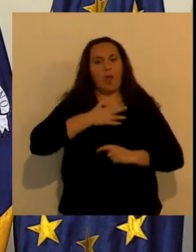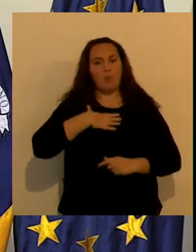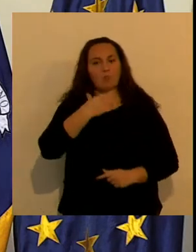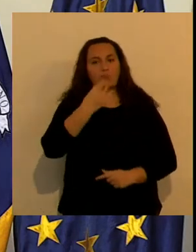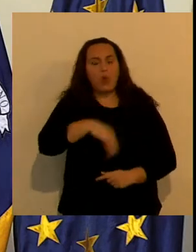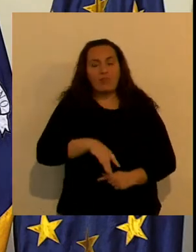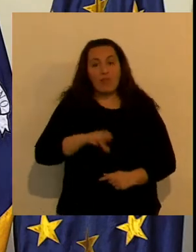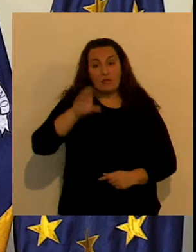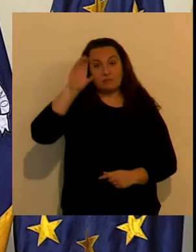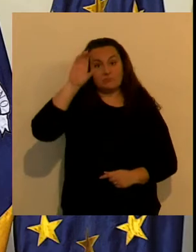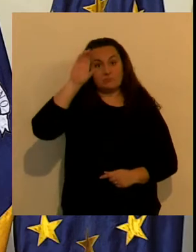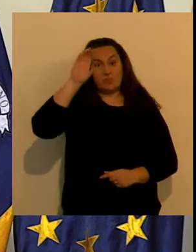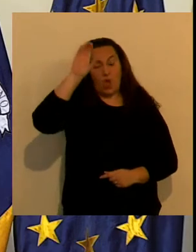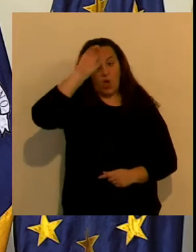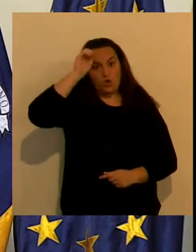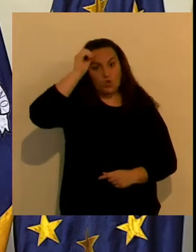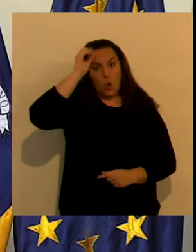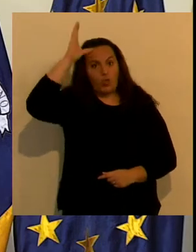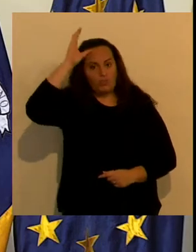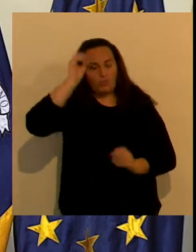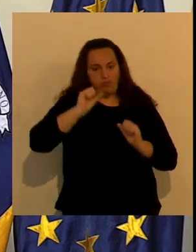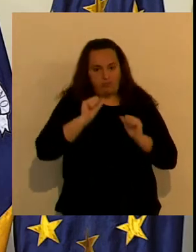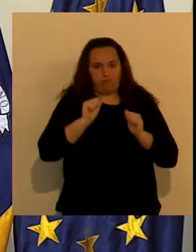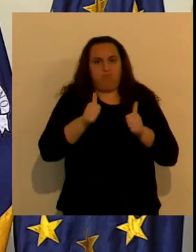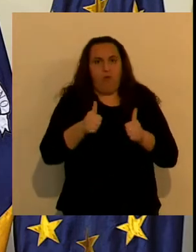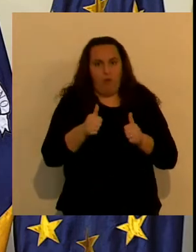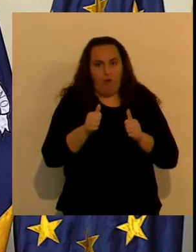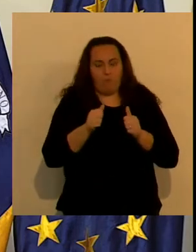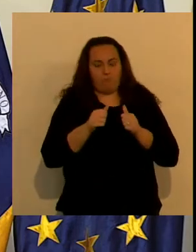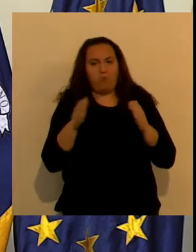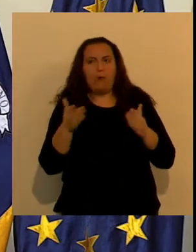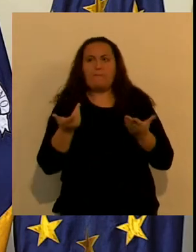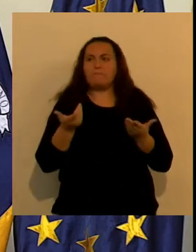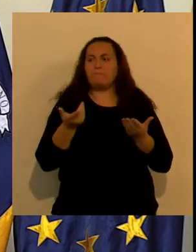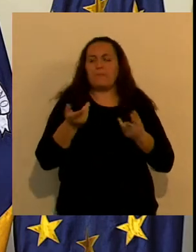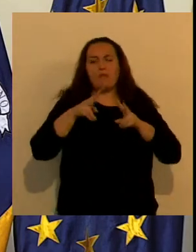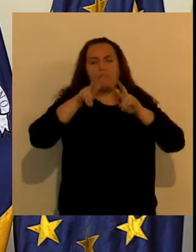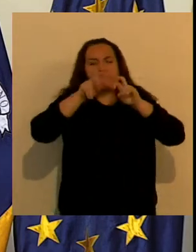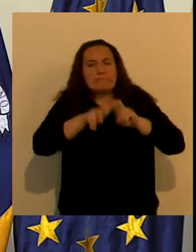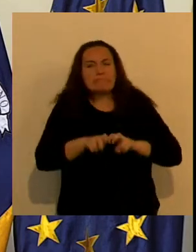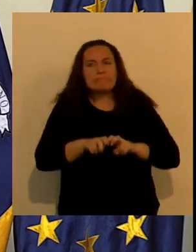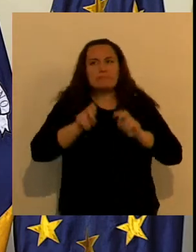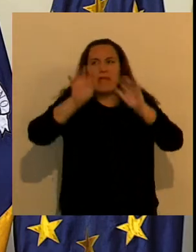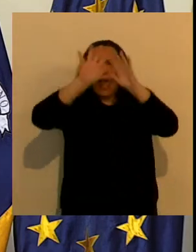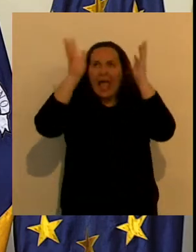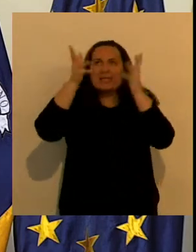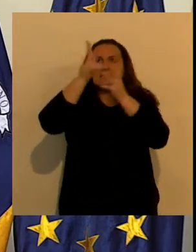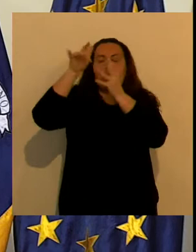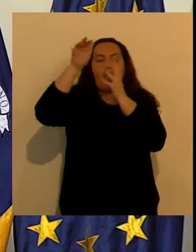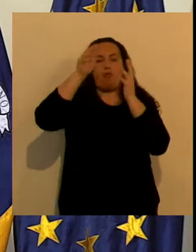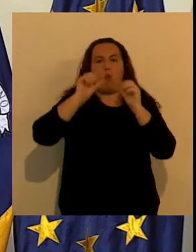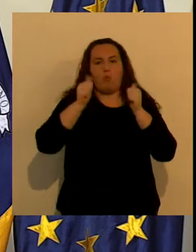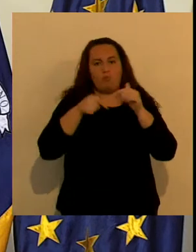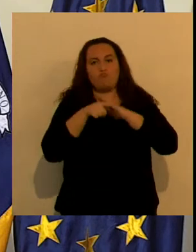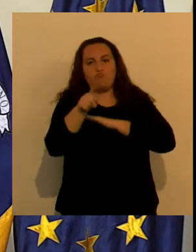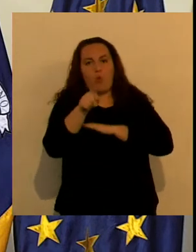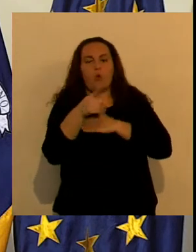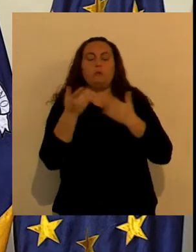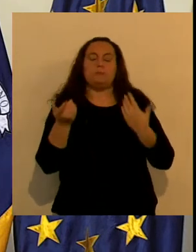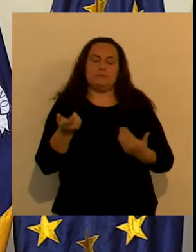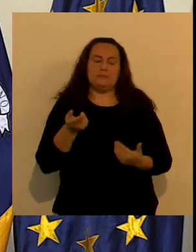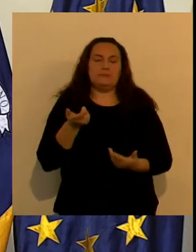el conocimiento, ¿no?, del ser humano y poder tener con más seguridad nuevas exploraciones del espacio, como fue Leonov. Así